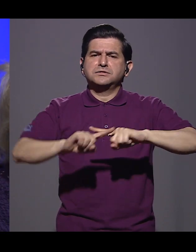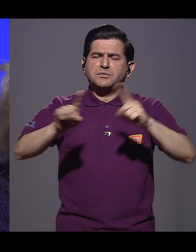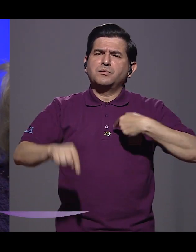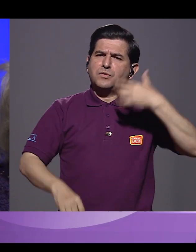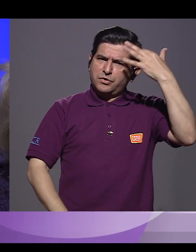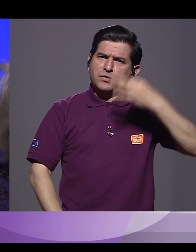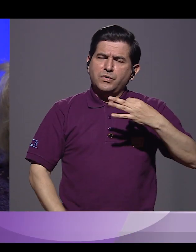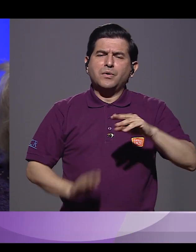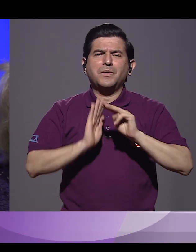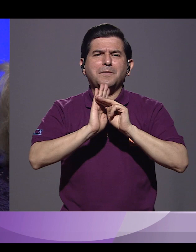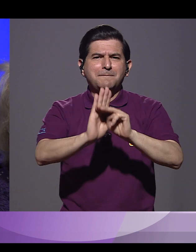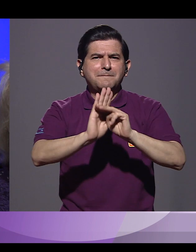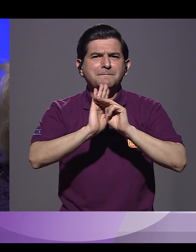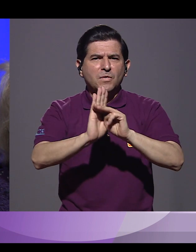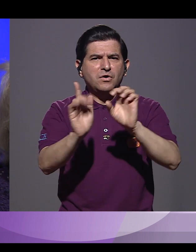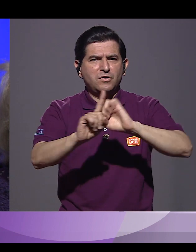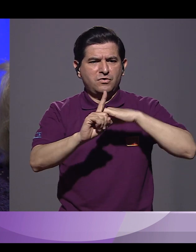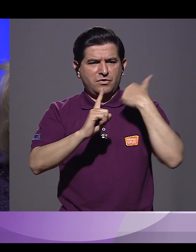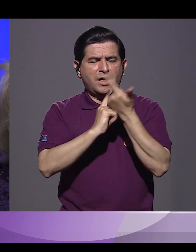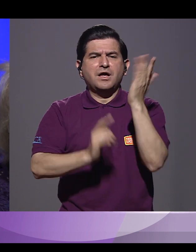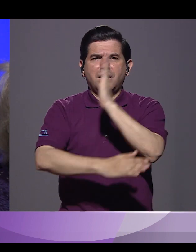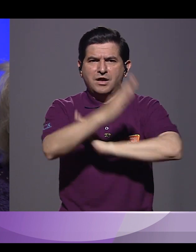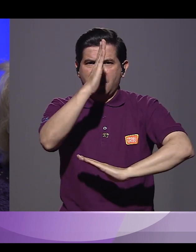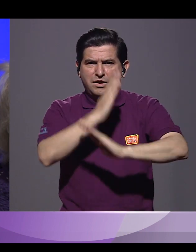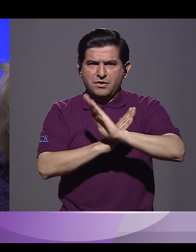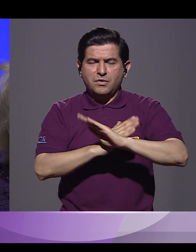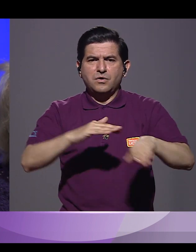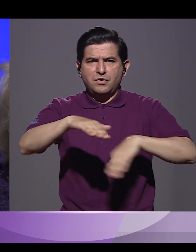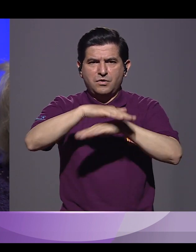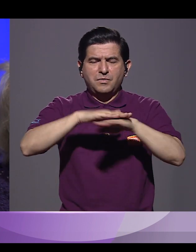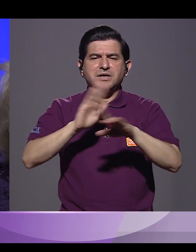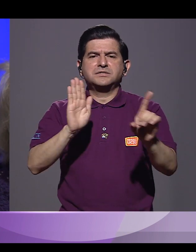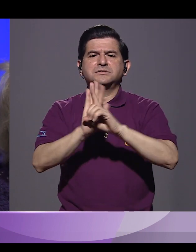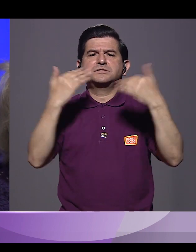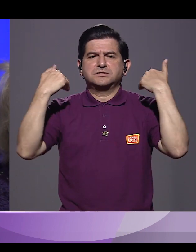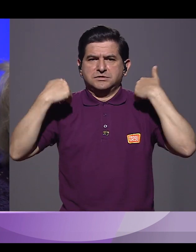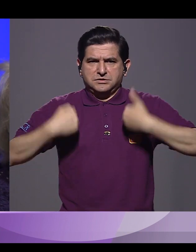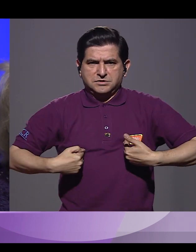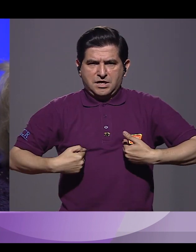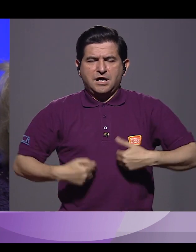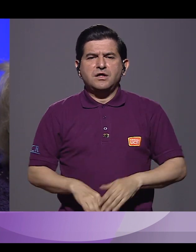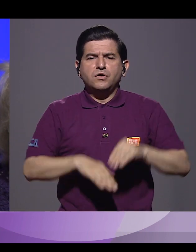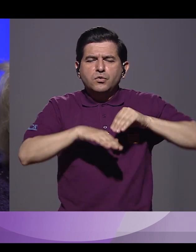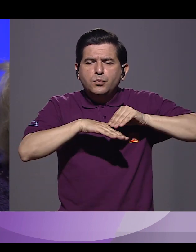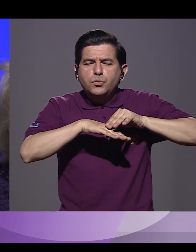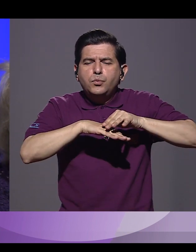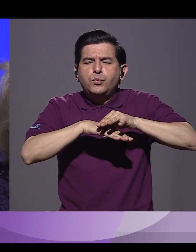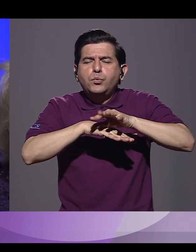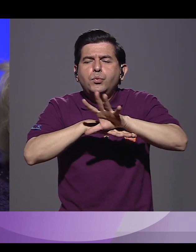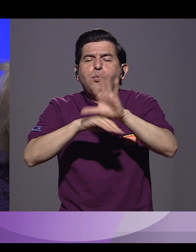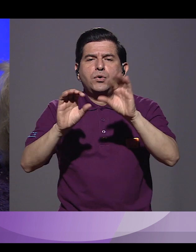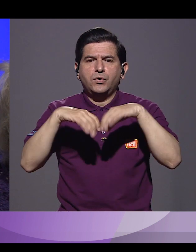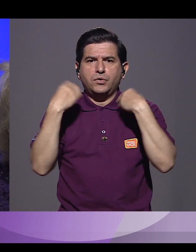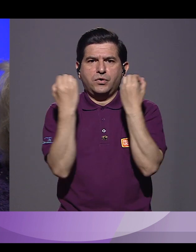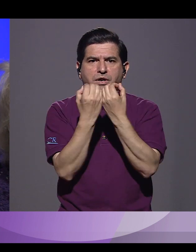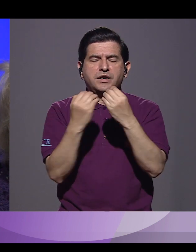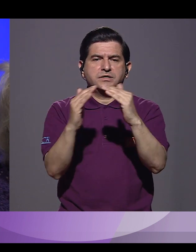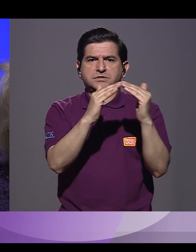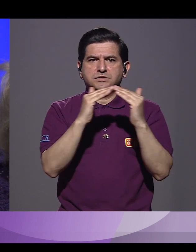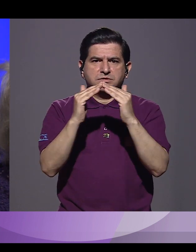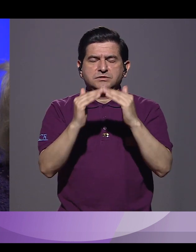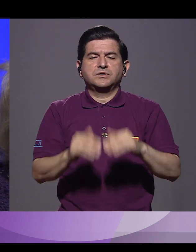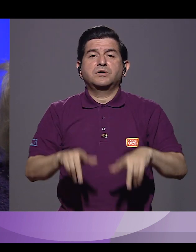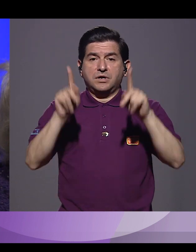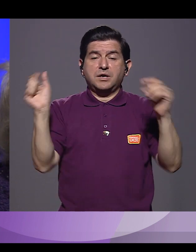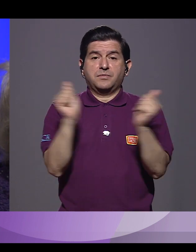creo que el modelo social de la discapacidad basado en derechos humanos ha ido permeando las organizaciones de sociedad civil y